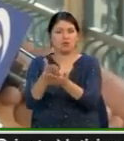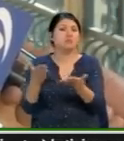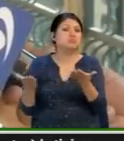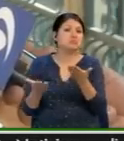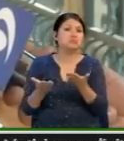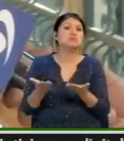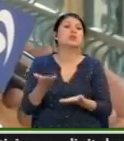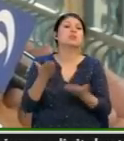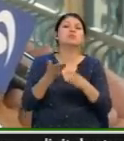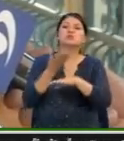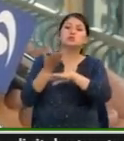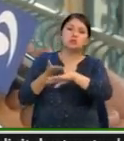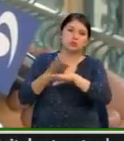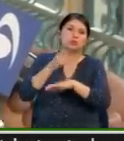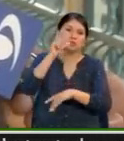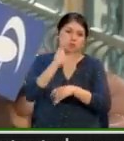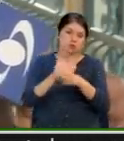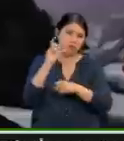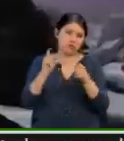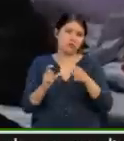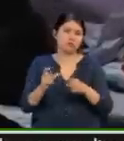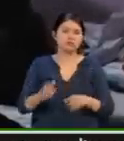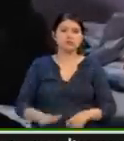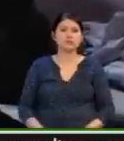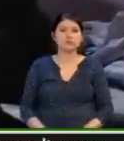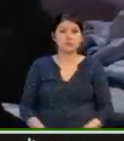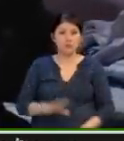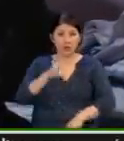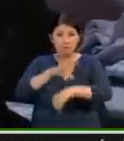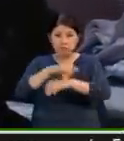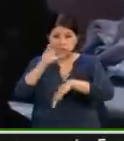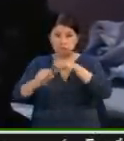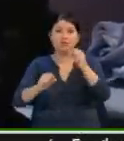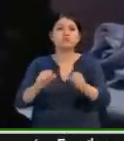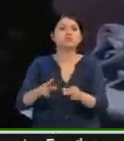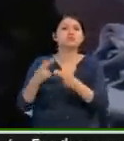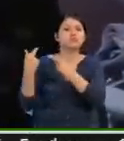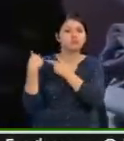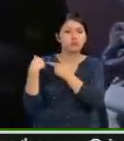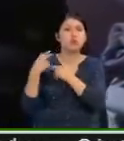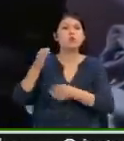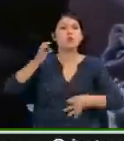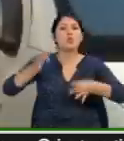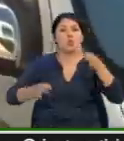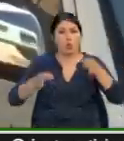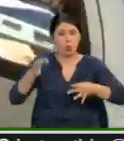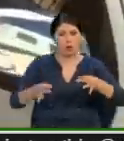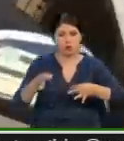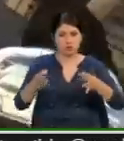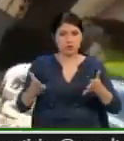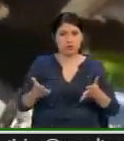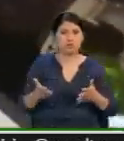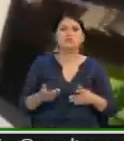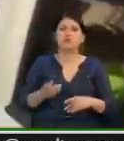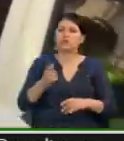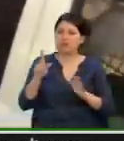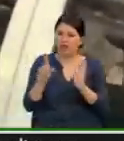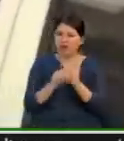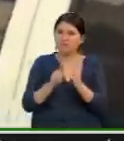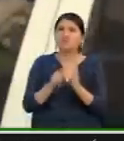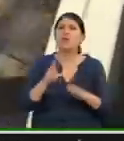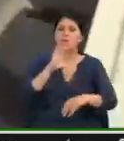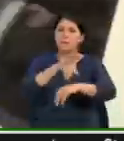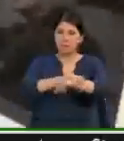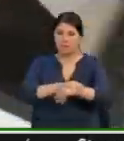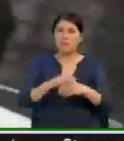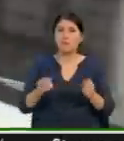eh solicitada Por el ciudadano adicto los capturados fueron puestos a disposición de un juez de control de garantías para la legalización de su